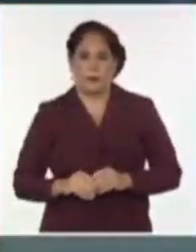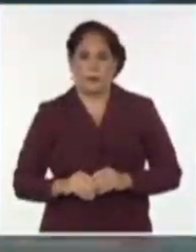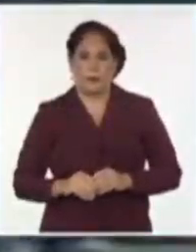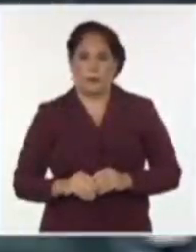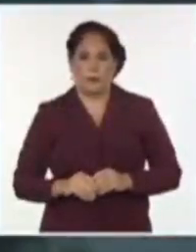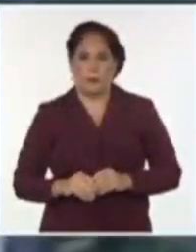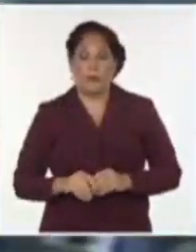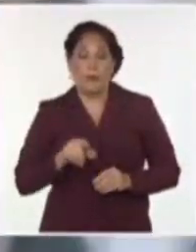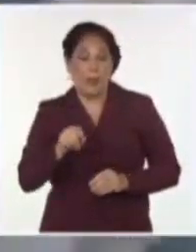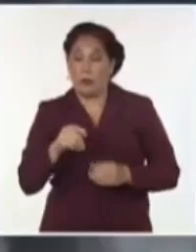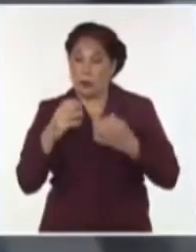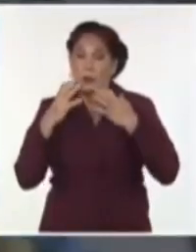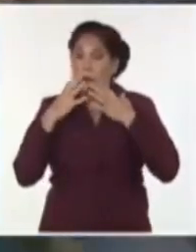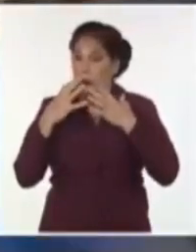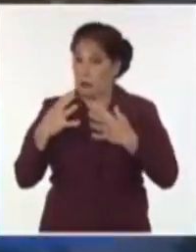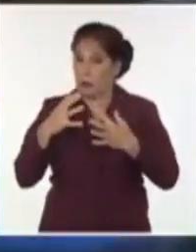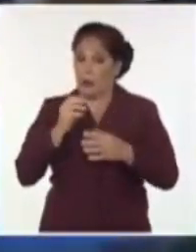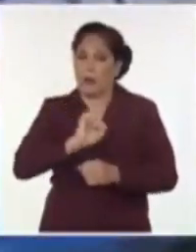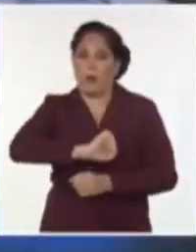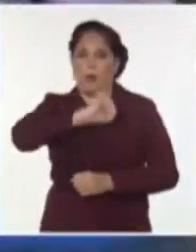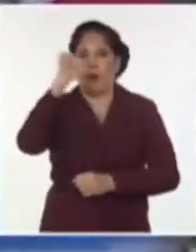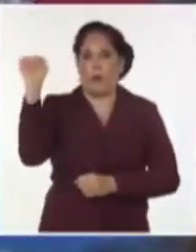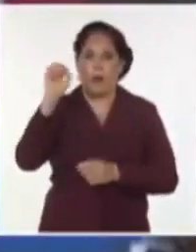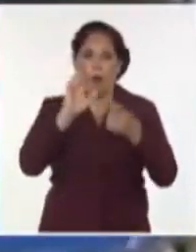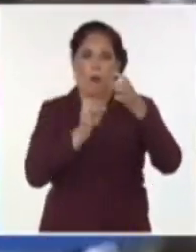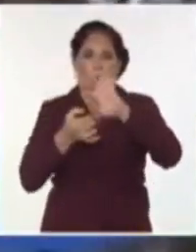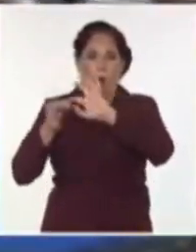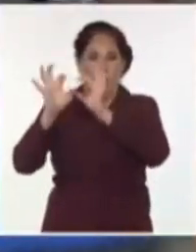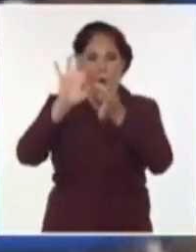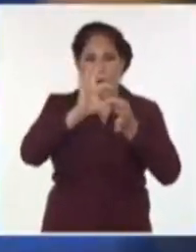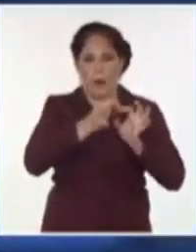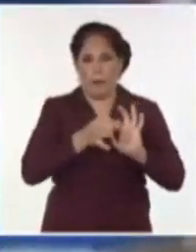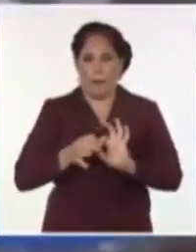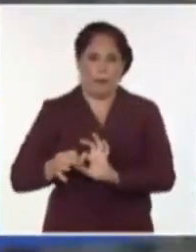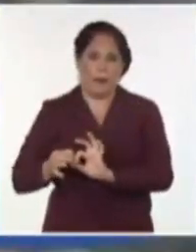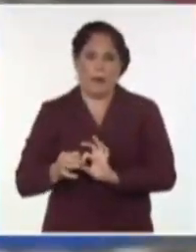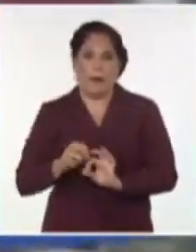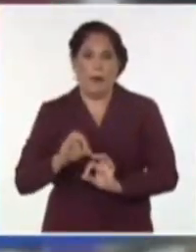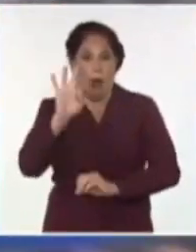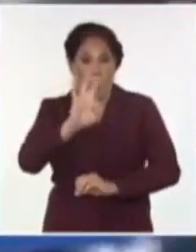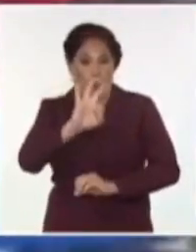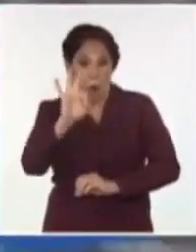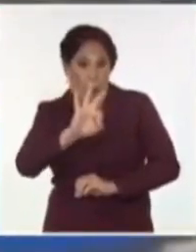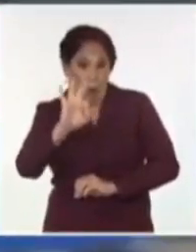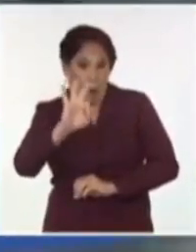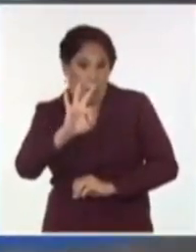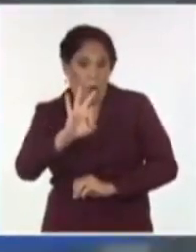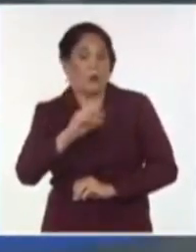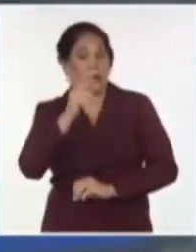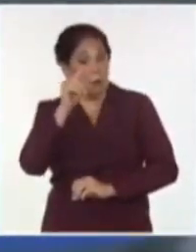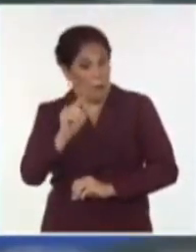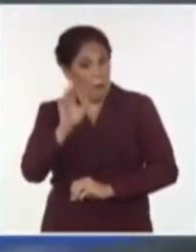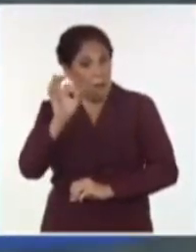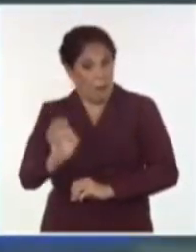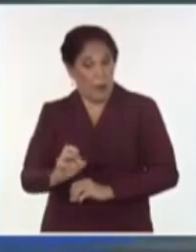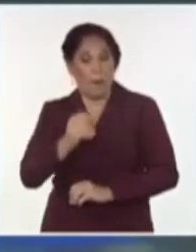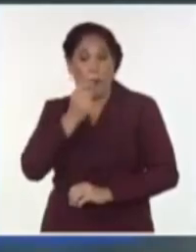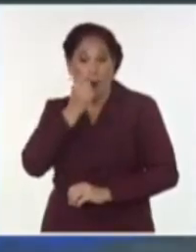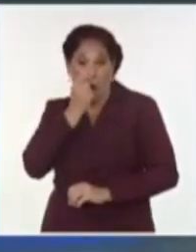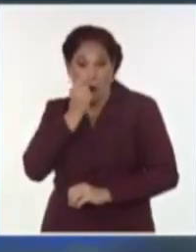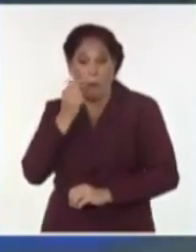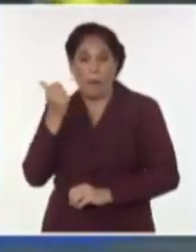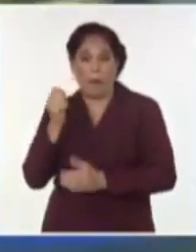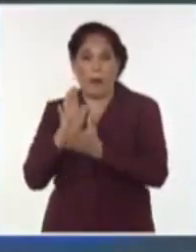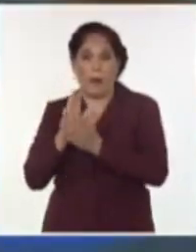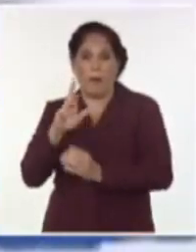que constituye también un récord en Juegos Olímpicos. 8 de ellos fueron a la cuenta de Omar Linares,